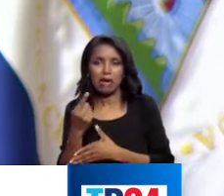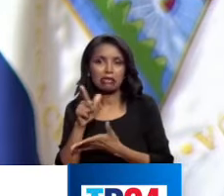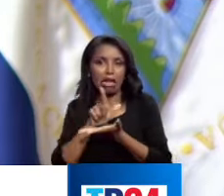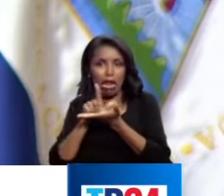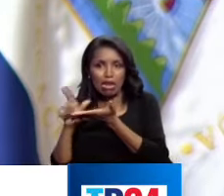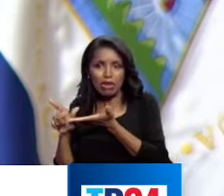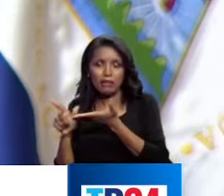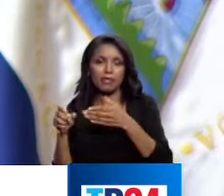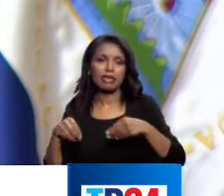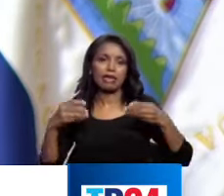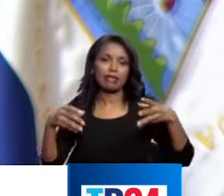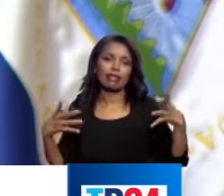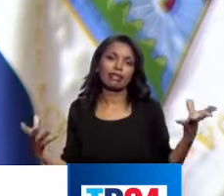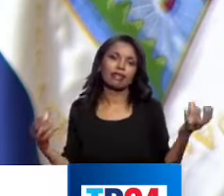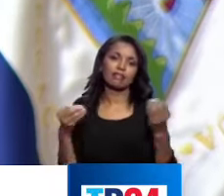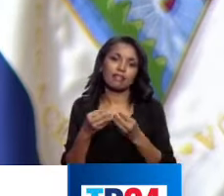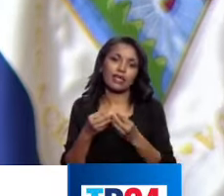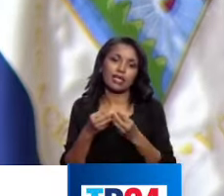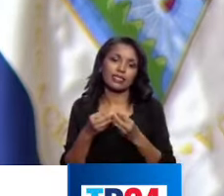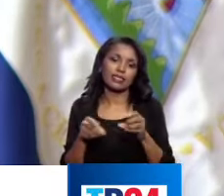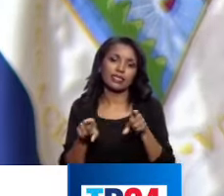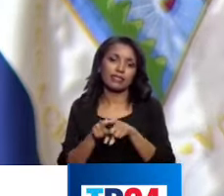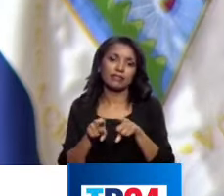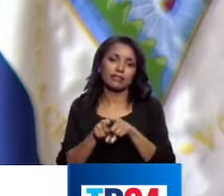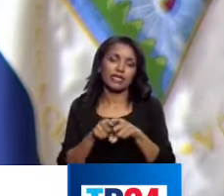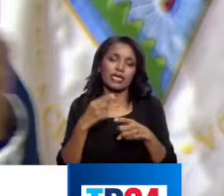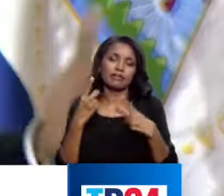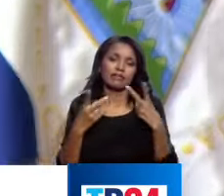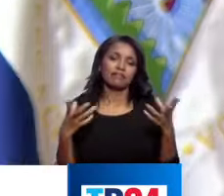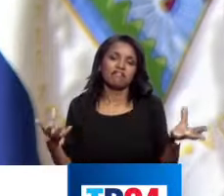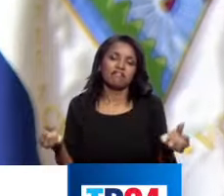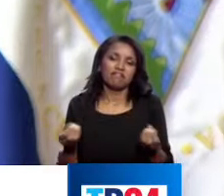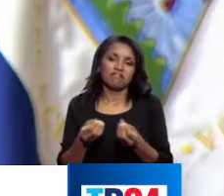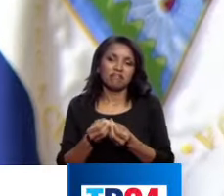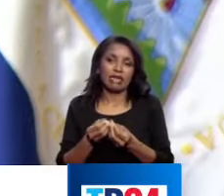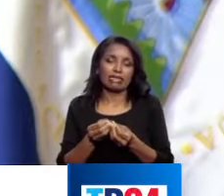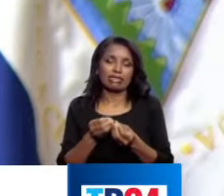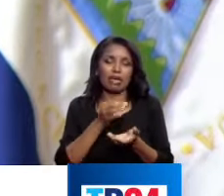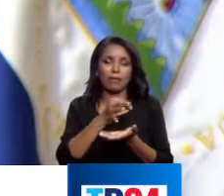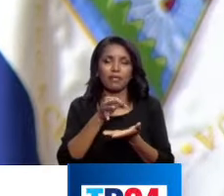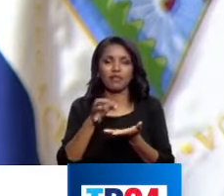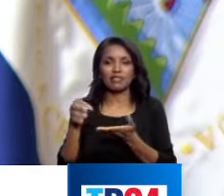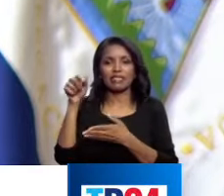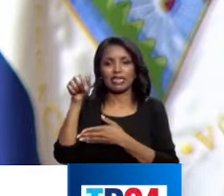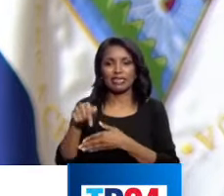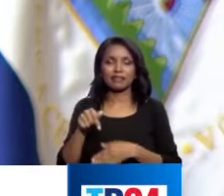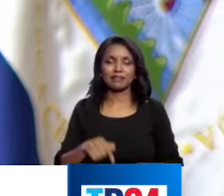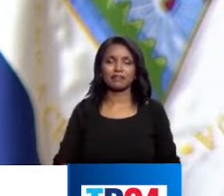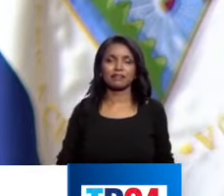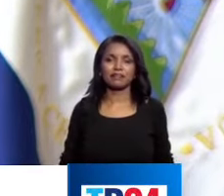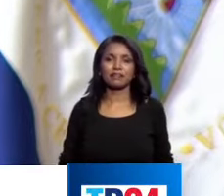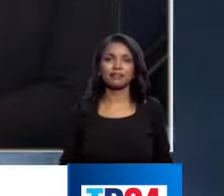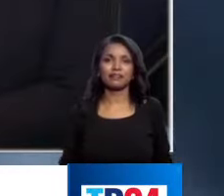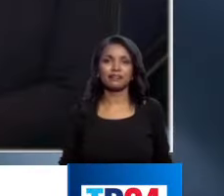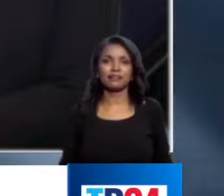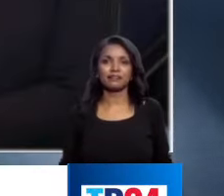tiempo, gasten más y además recomienden la visita de nuestras distintas provincias y comarcas a otros